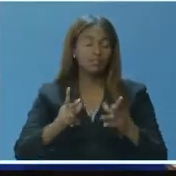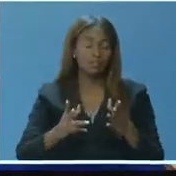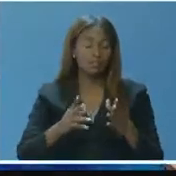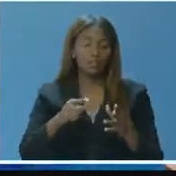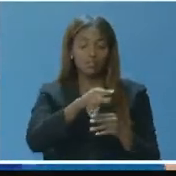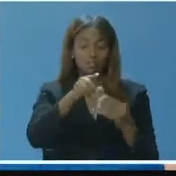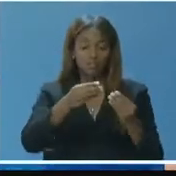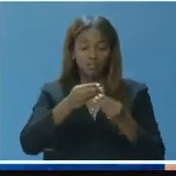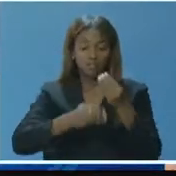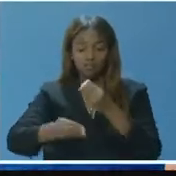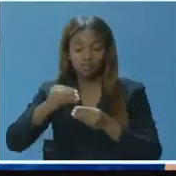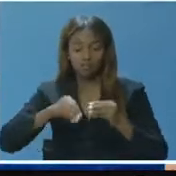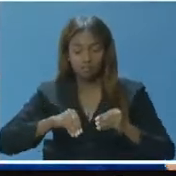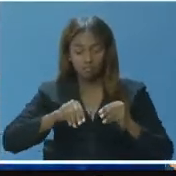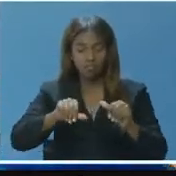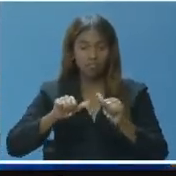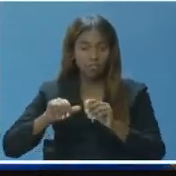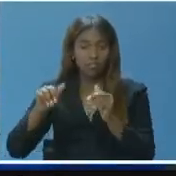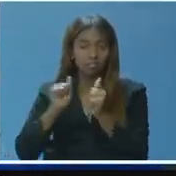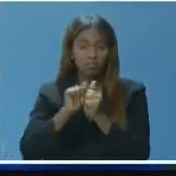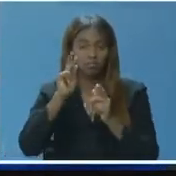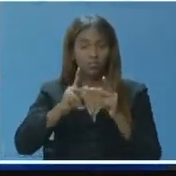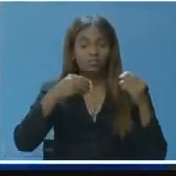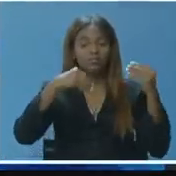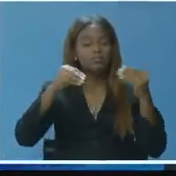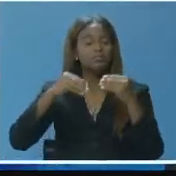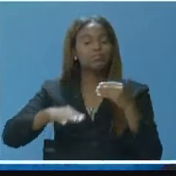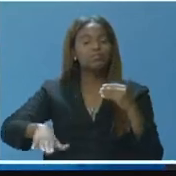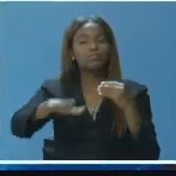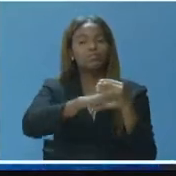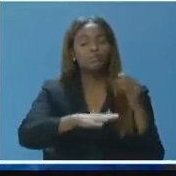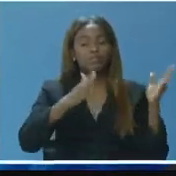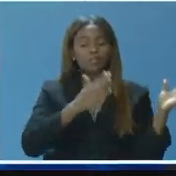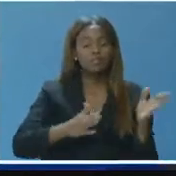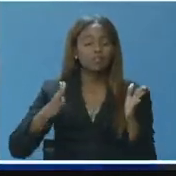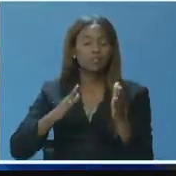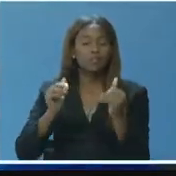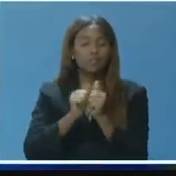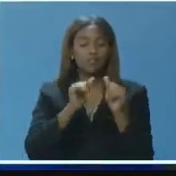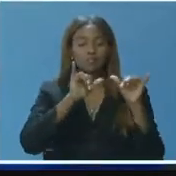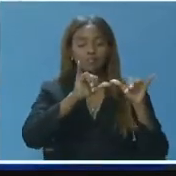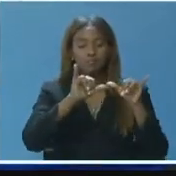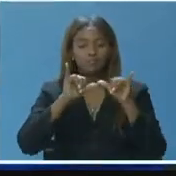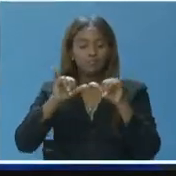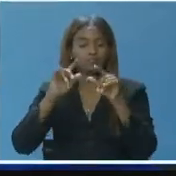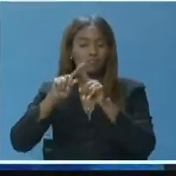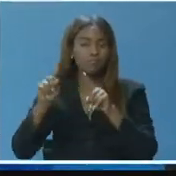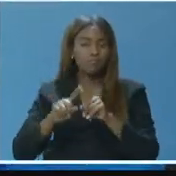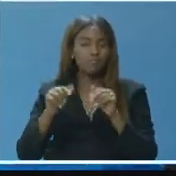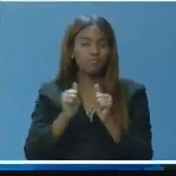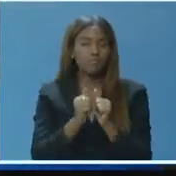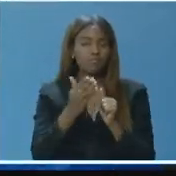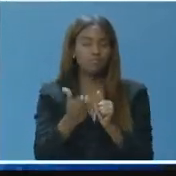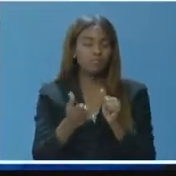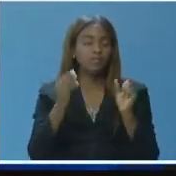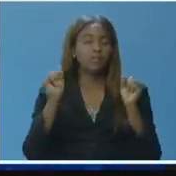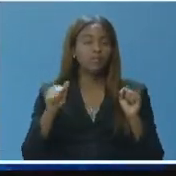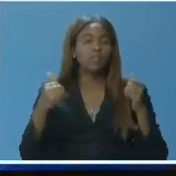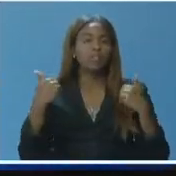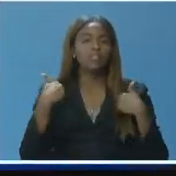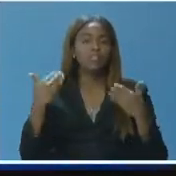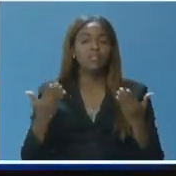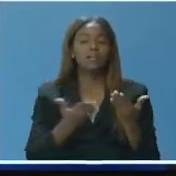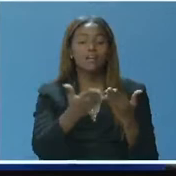los agricultores y los comerciantes organizados, los supermercados, los mayoristas, puedan hacer